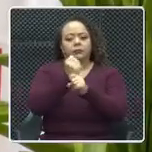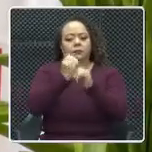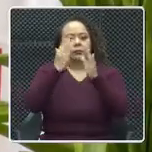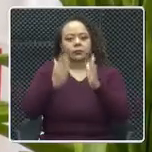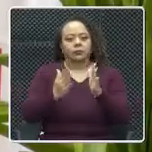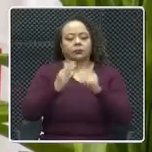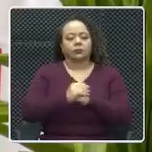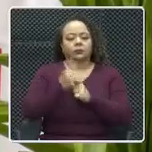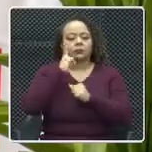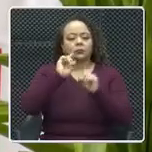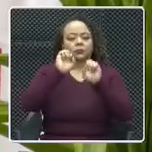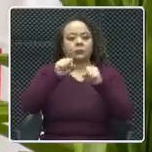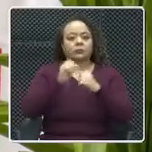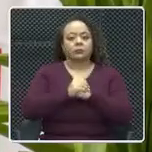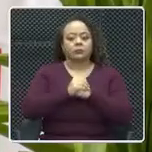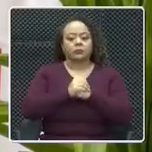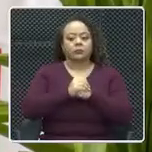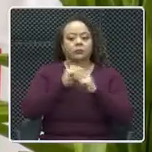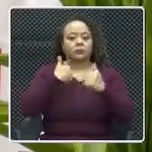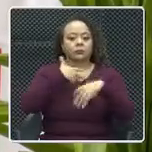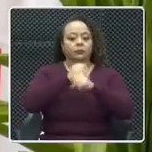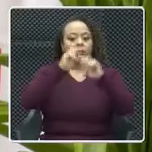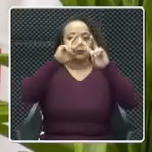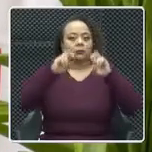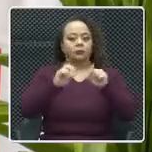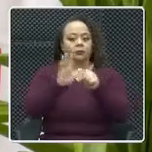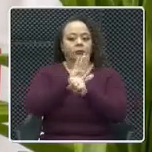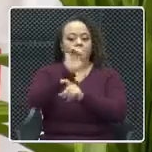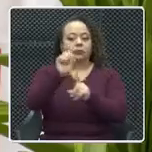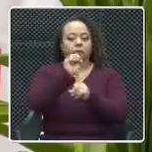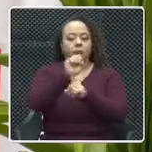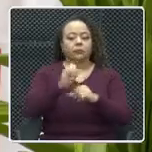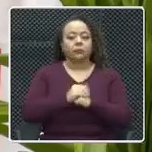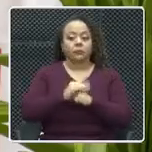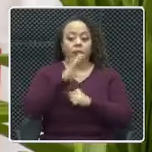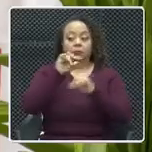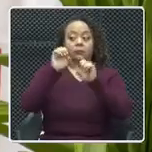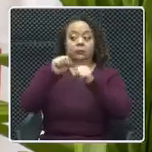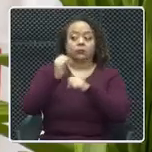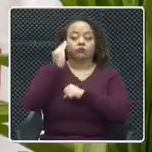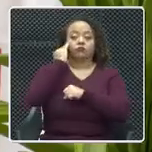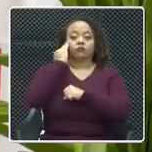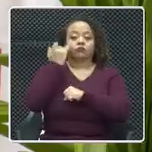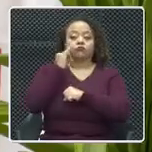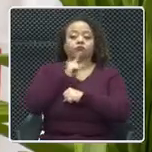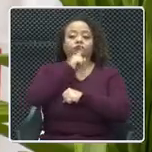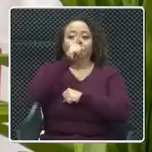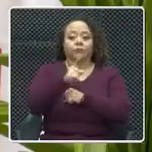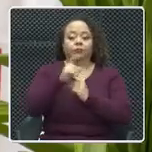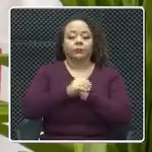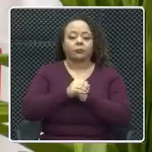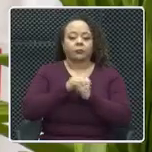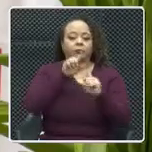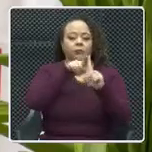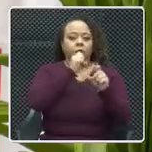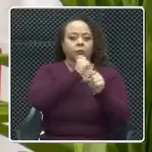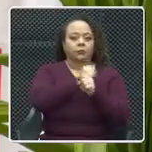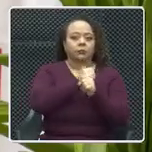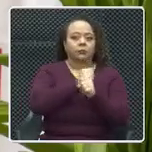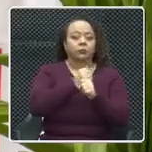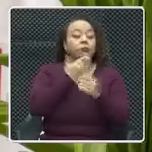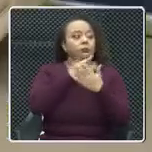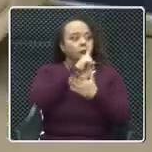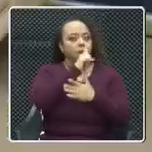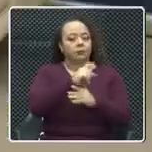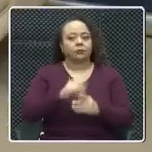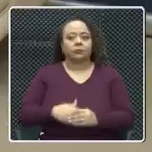colaborador para poder llegar a un análisis integral de la situación y poder determinar si realmente es de origen laboral. Muy buena